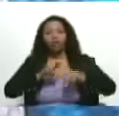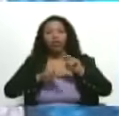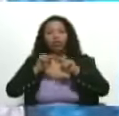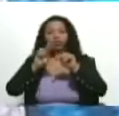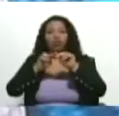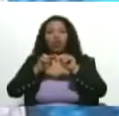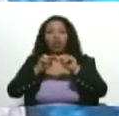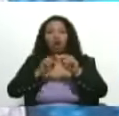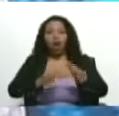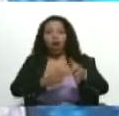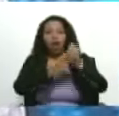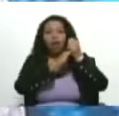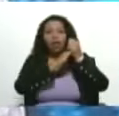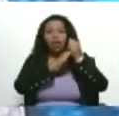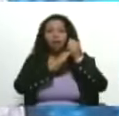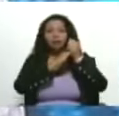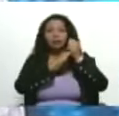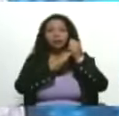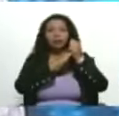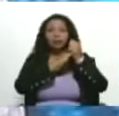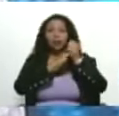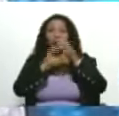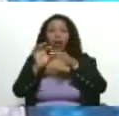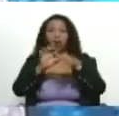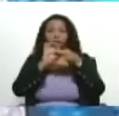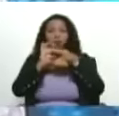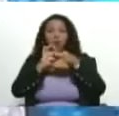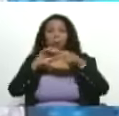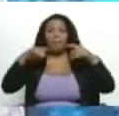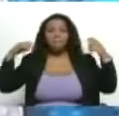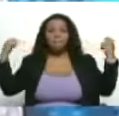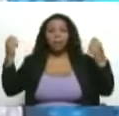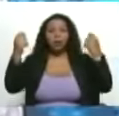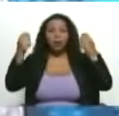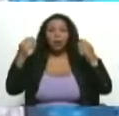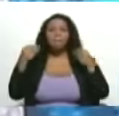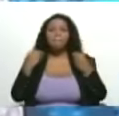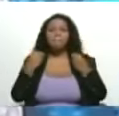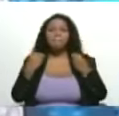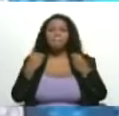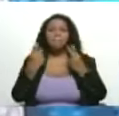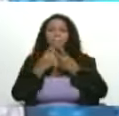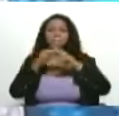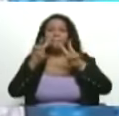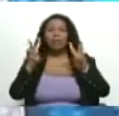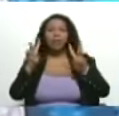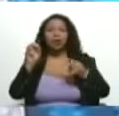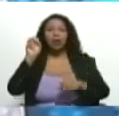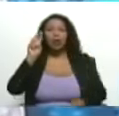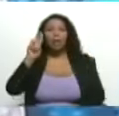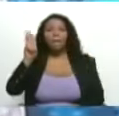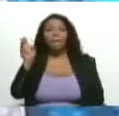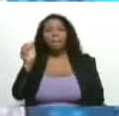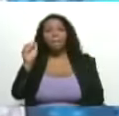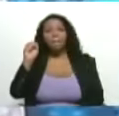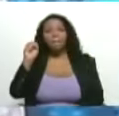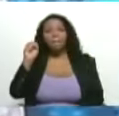y dirigente de las Unidades Populares para la Paz, las UPAS.